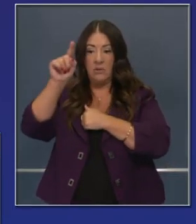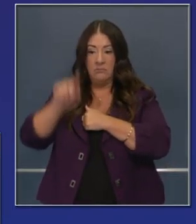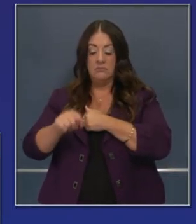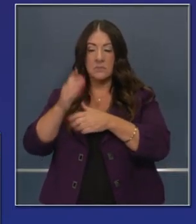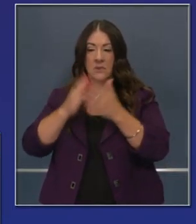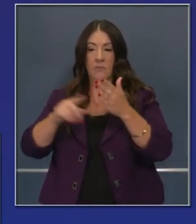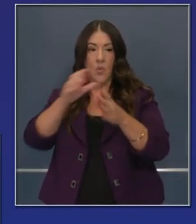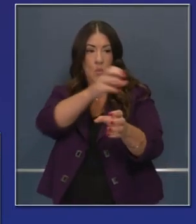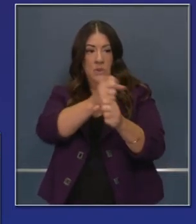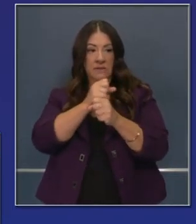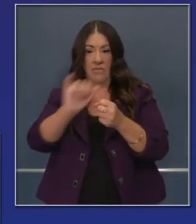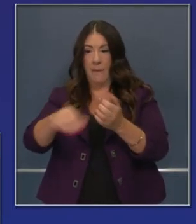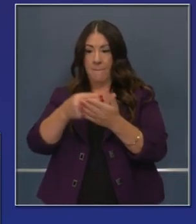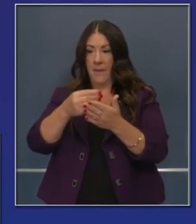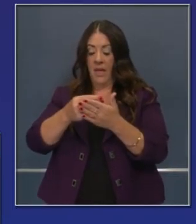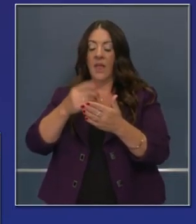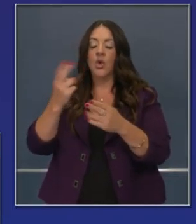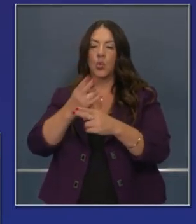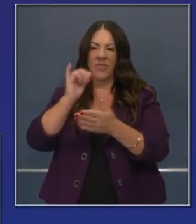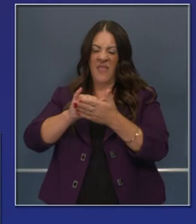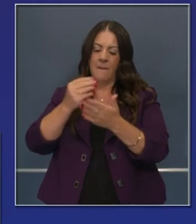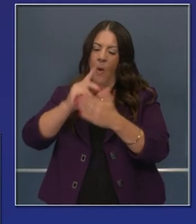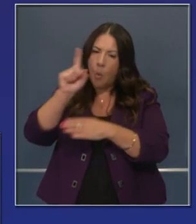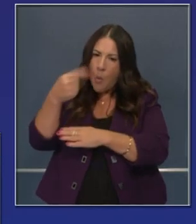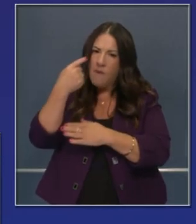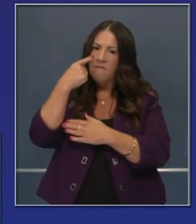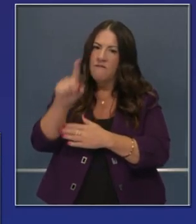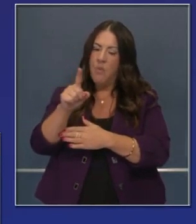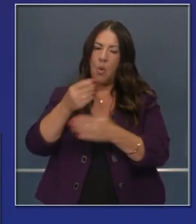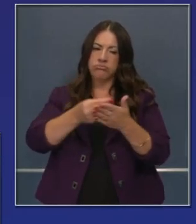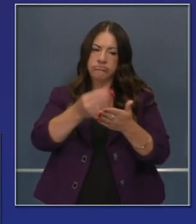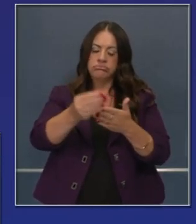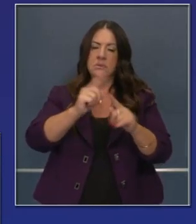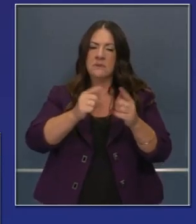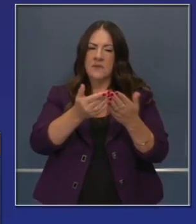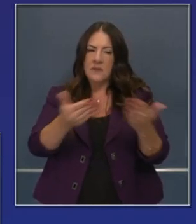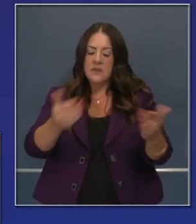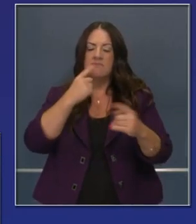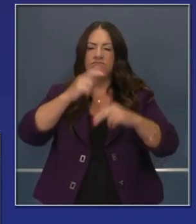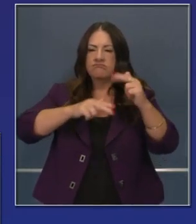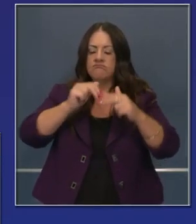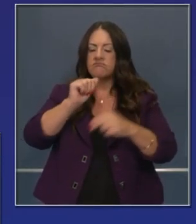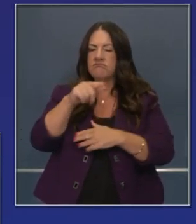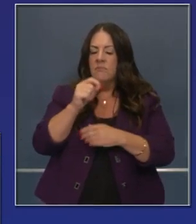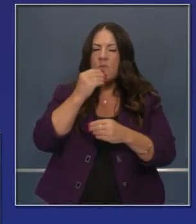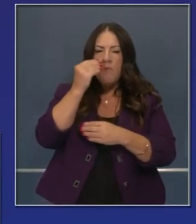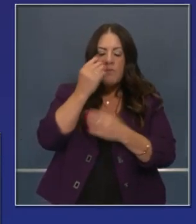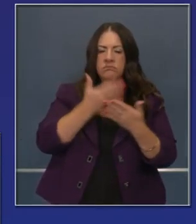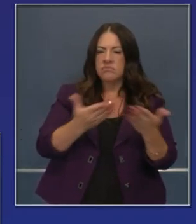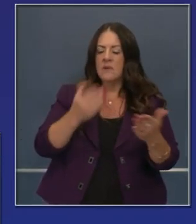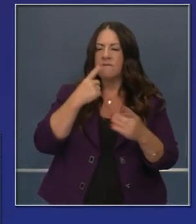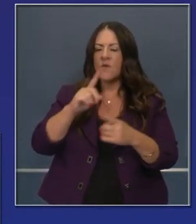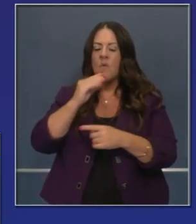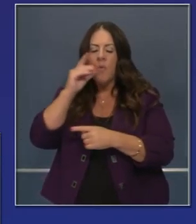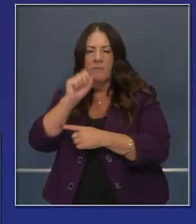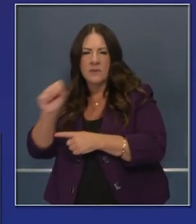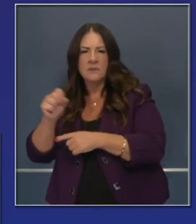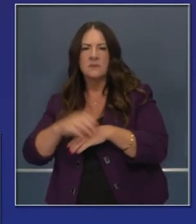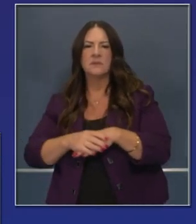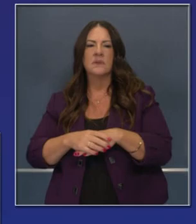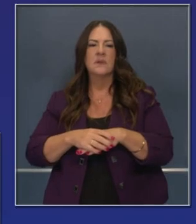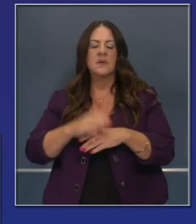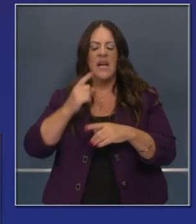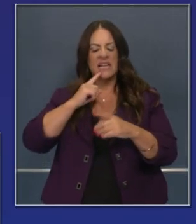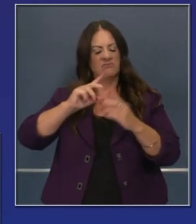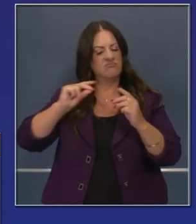inicio a final del proyecto. Pero también, sobre todo, importantísimo es movilizarnos con resolución, como